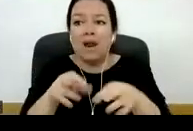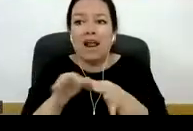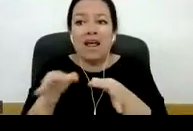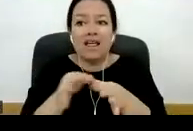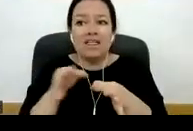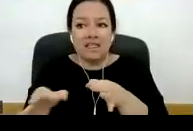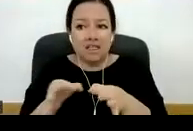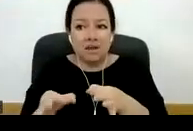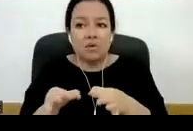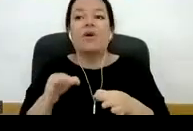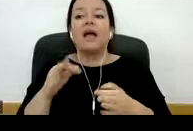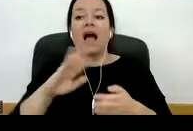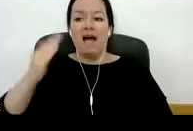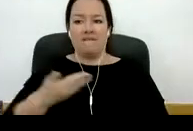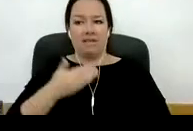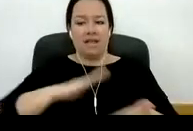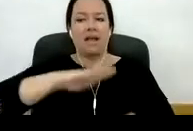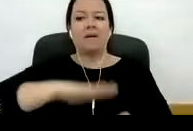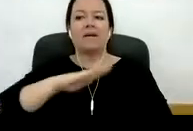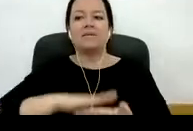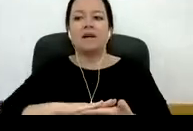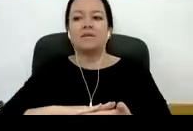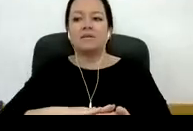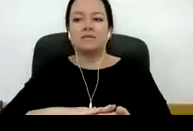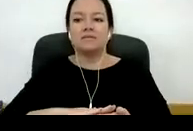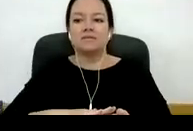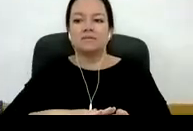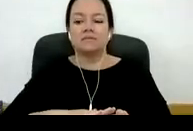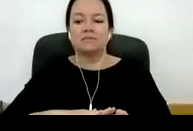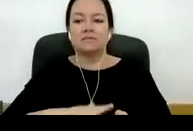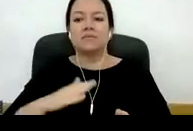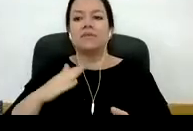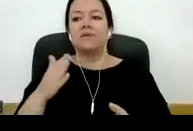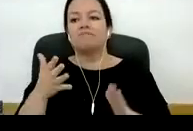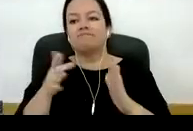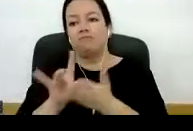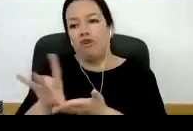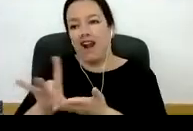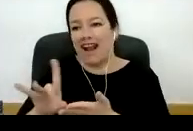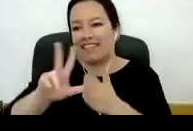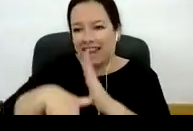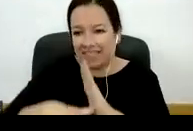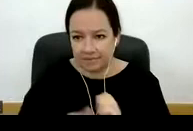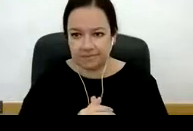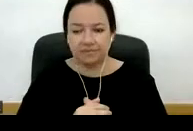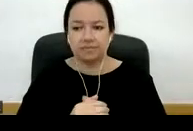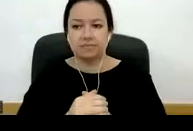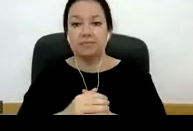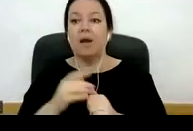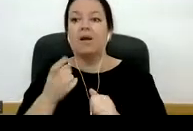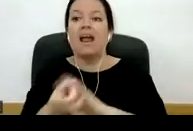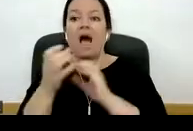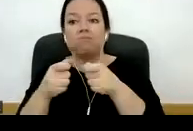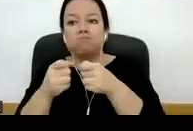es mucho mayor a nuestra capacidad inmunológica para eliminarlas. Es cuando se desarrolla un tumor. Pero pensad